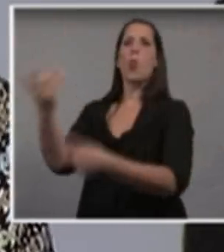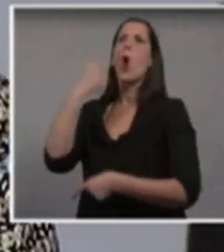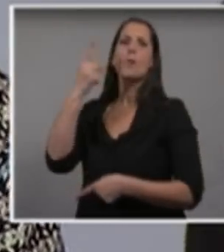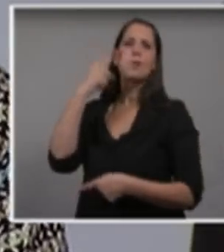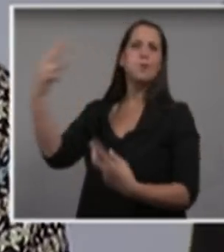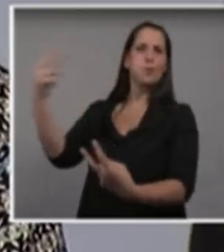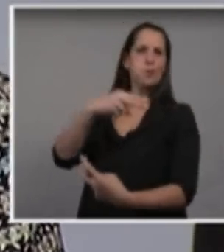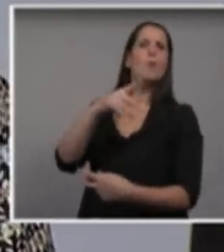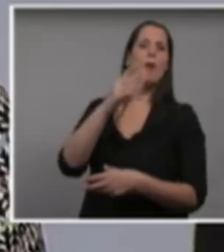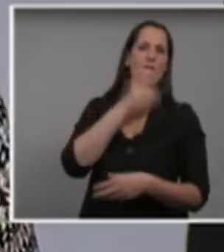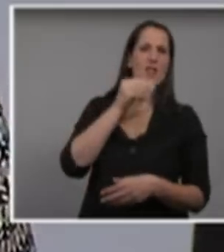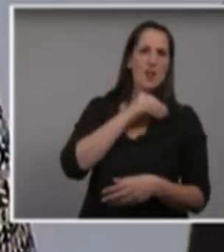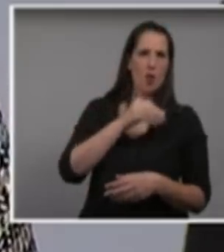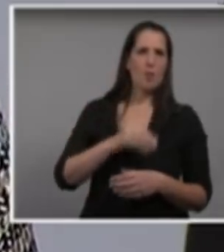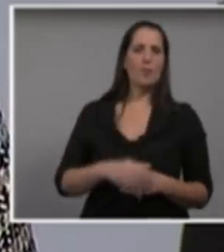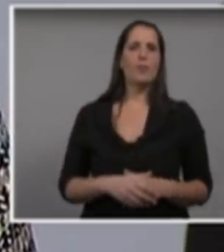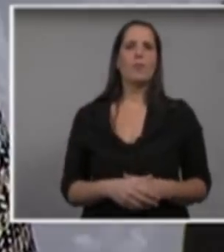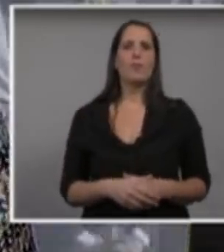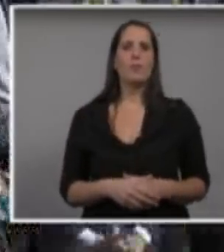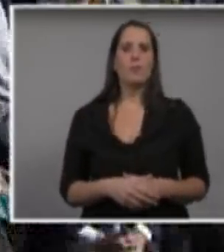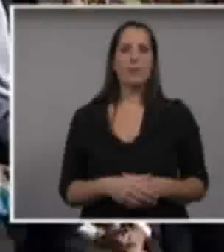Quiero felicitarlos.